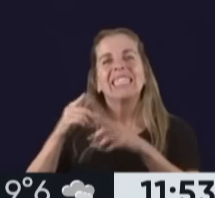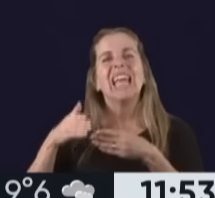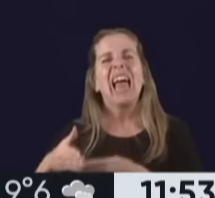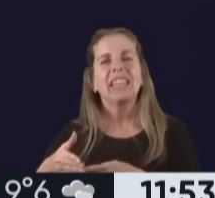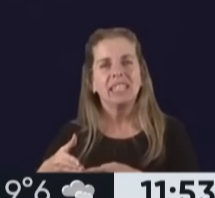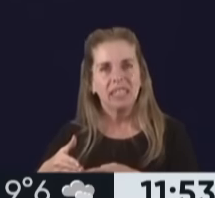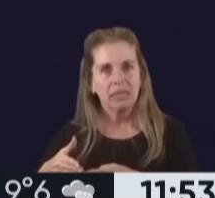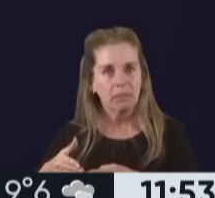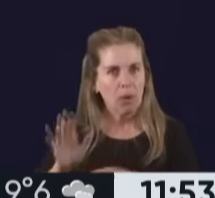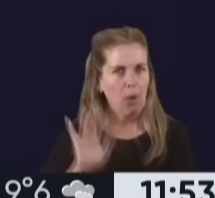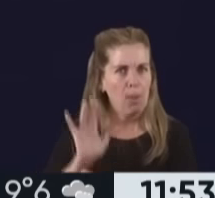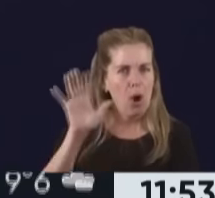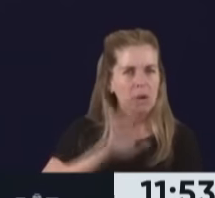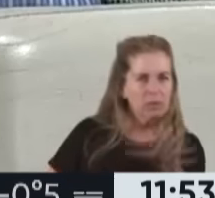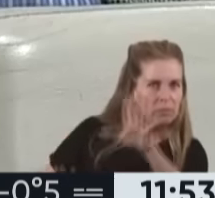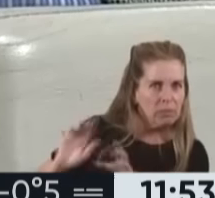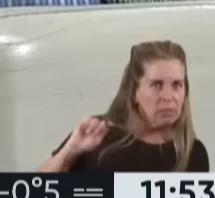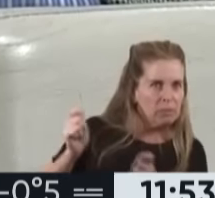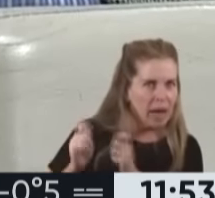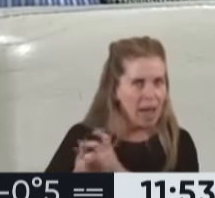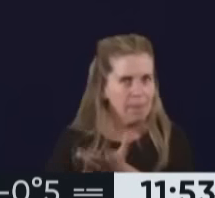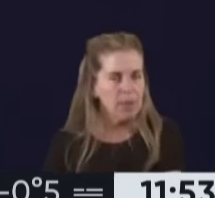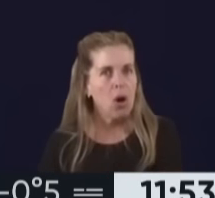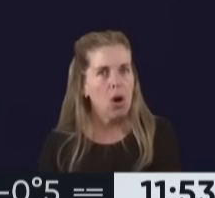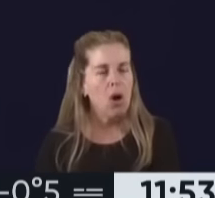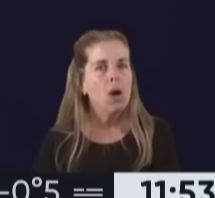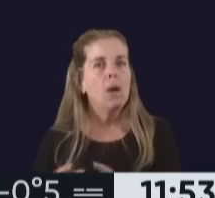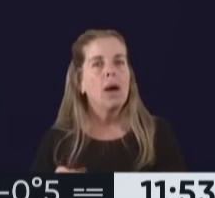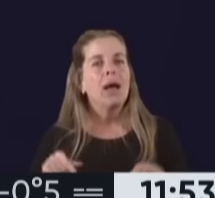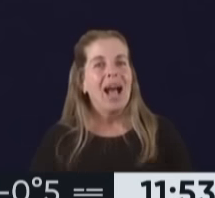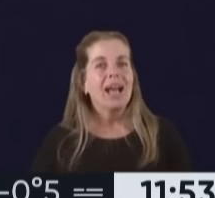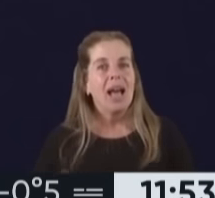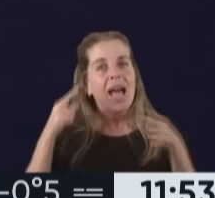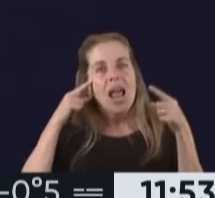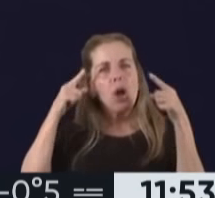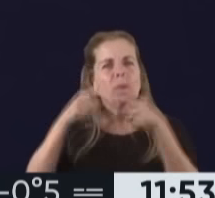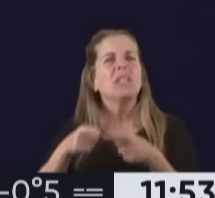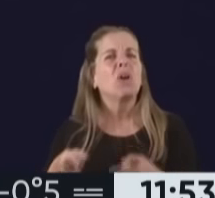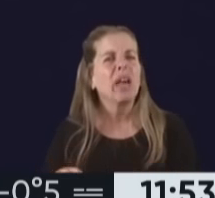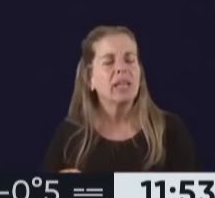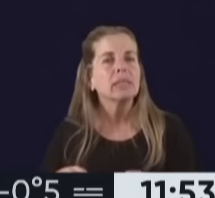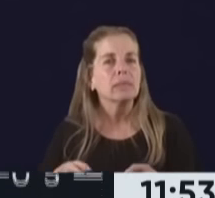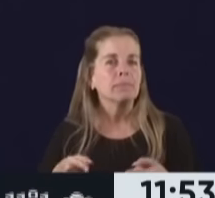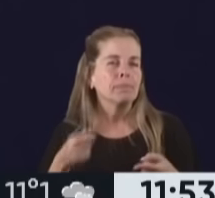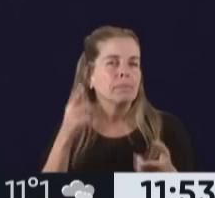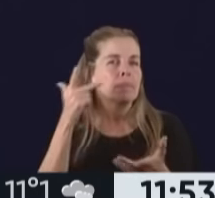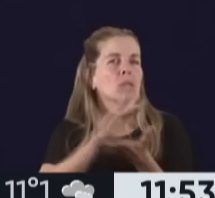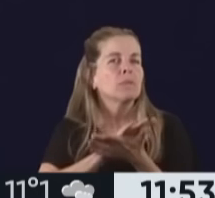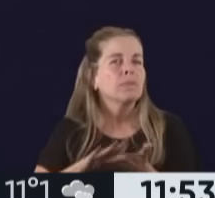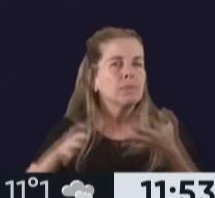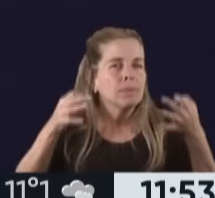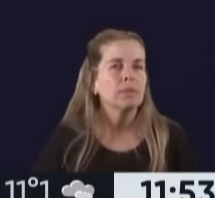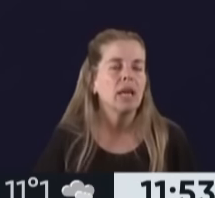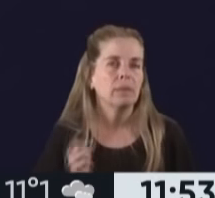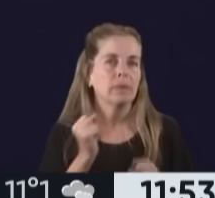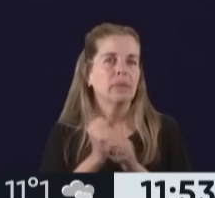la... por eso. Que el objetivo es transparentarlo al infinito,